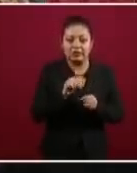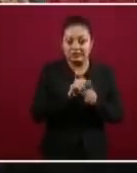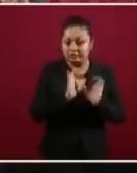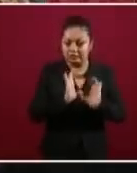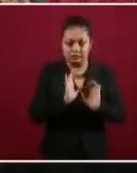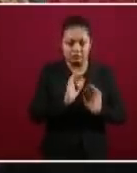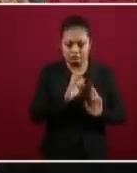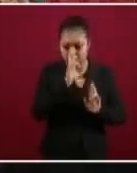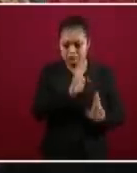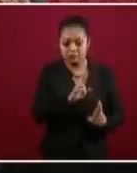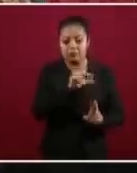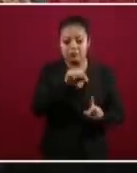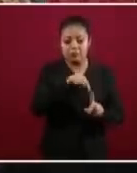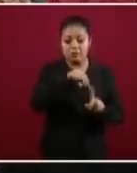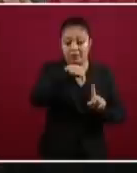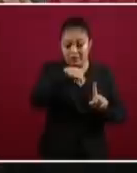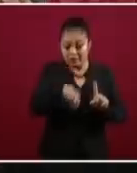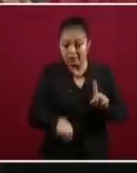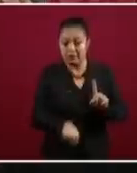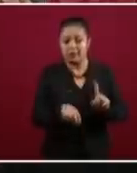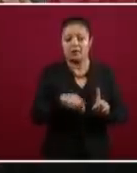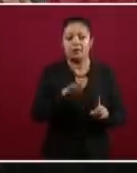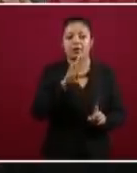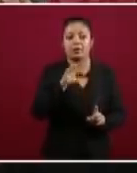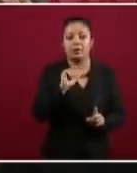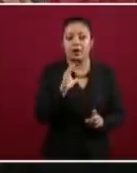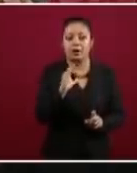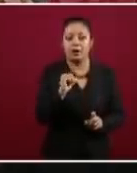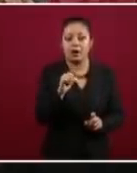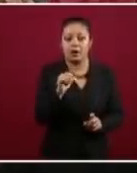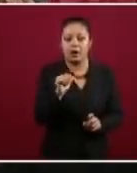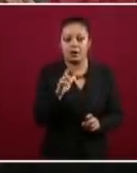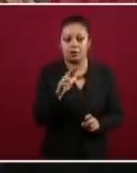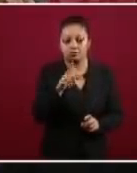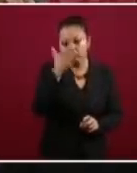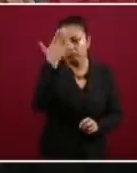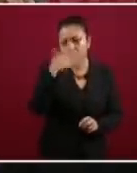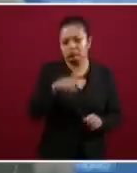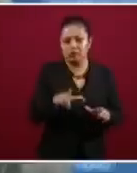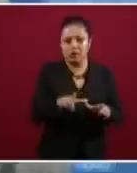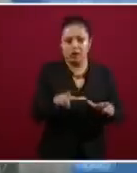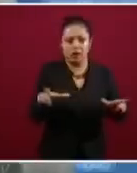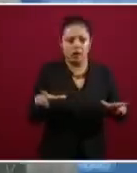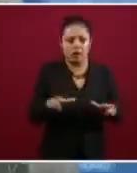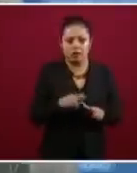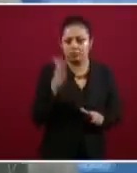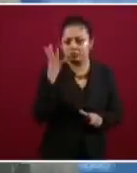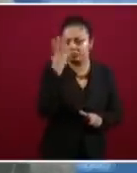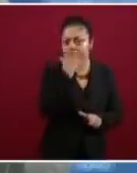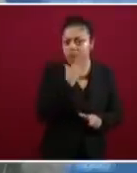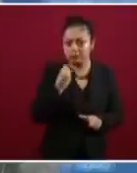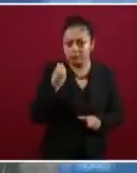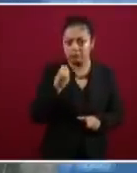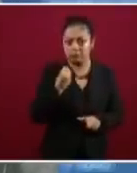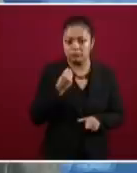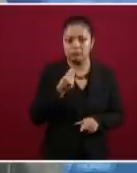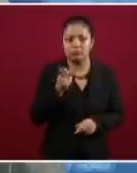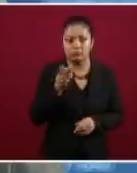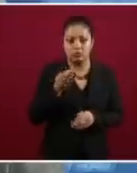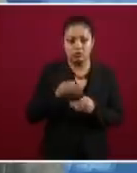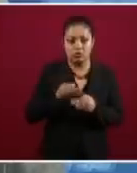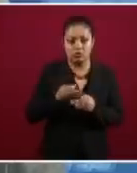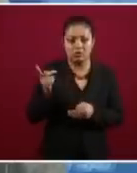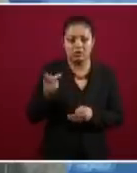el sur, hacia Bacalar. En Bacalar, como ustedes saben, es una laguna bellísima que está ahorita teniendo